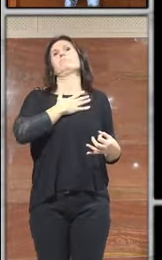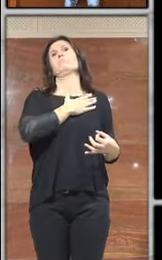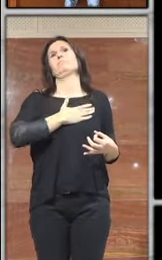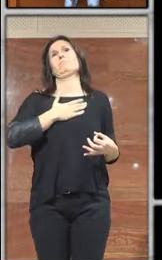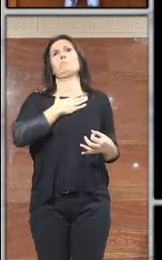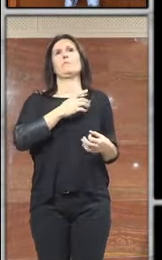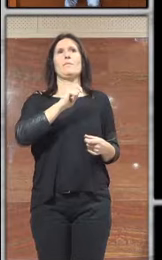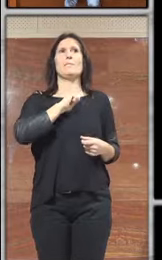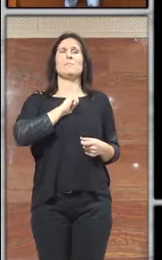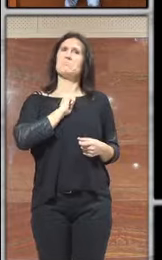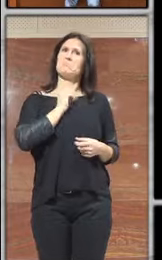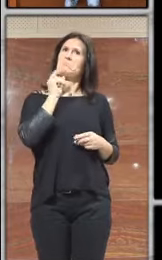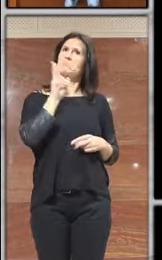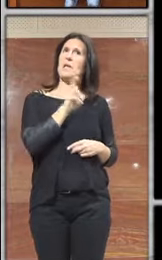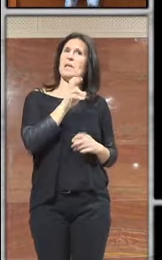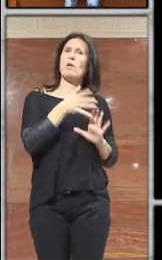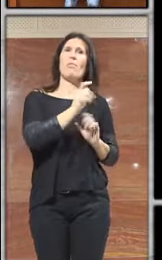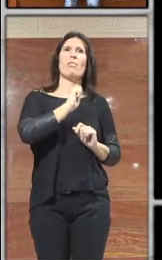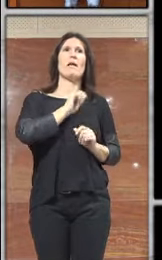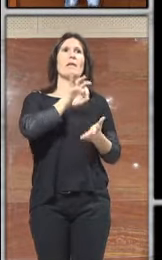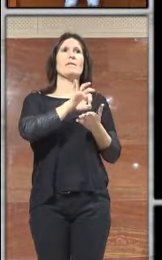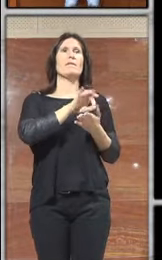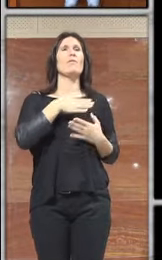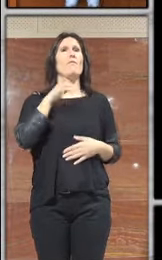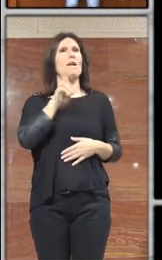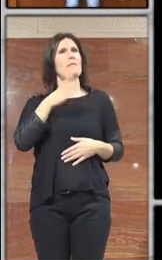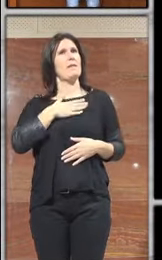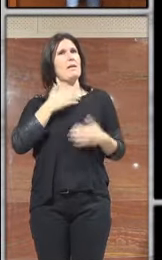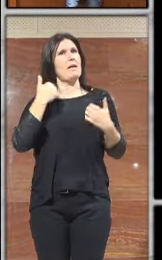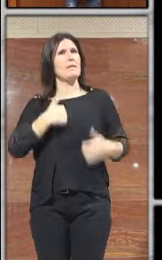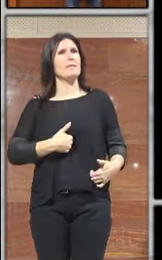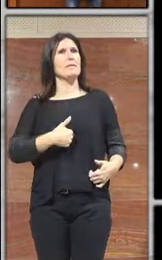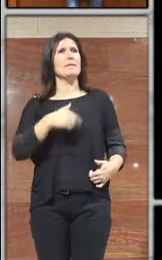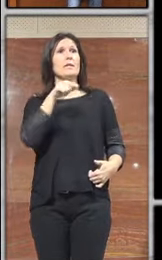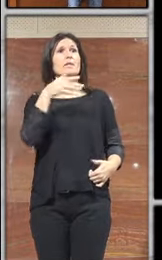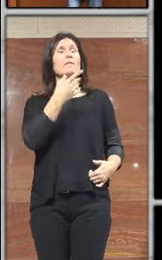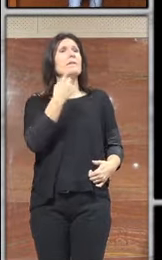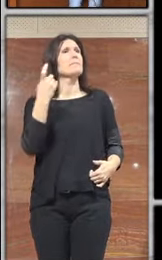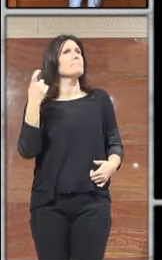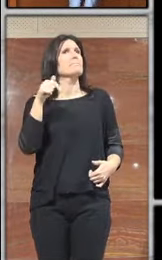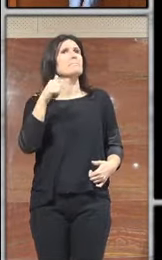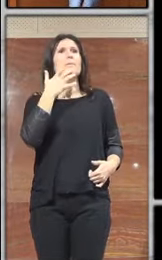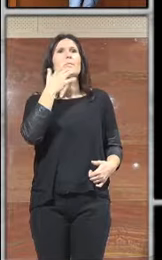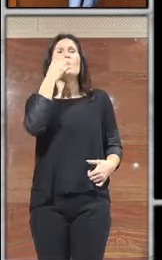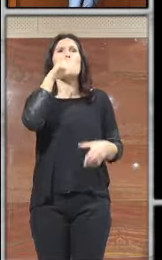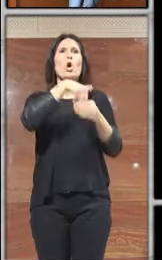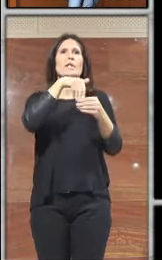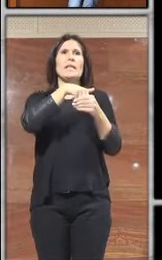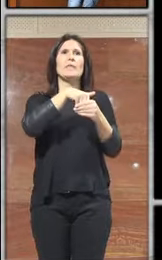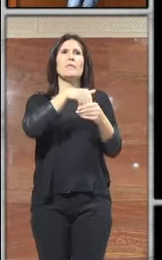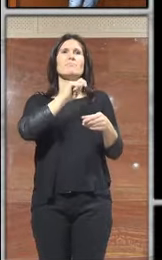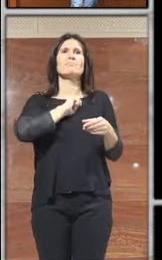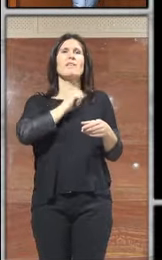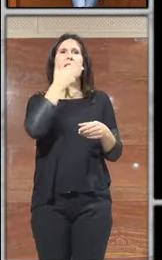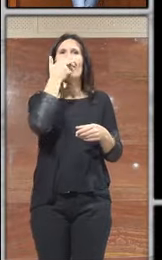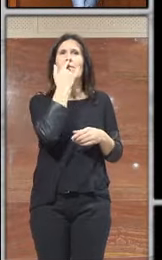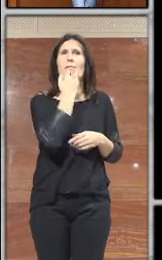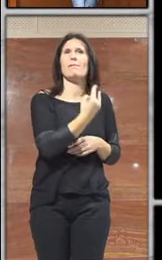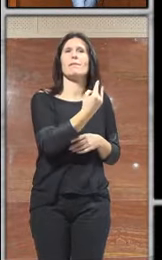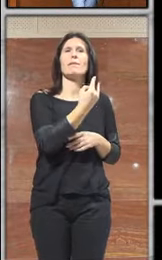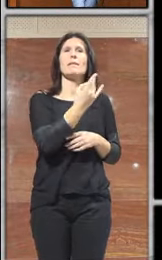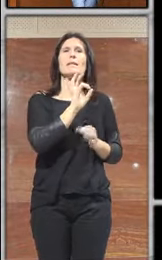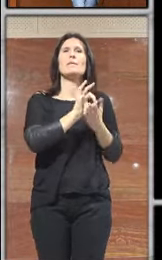llenan y le aportan un servicio que es valioso para esa persona. Entonces, otra cosa que echamos en falta, que necesitamos, son contenidos y servicios